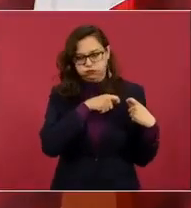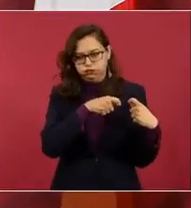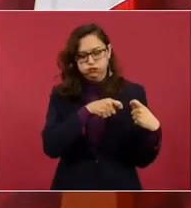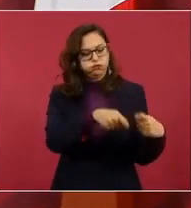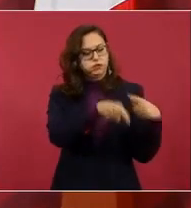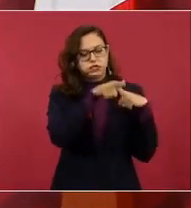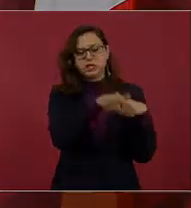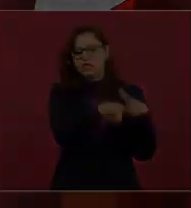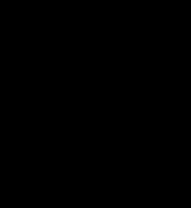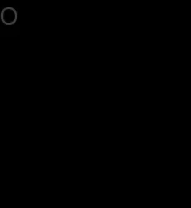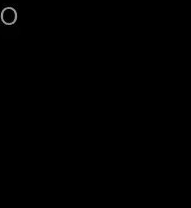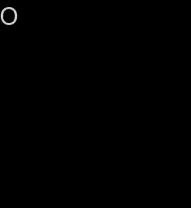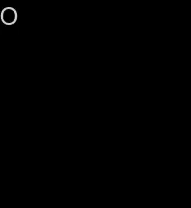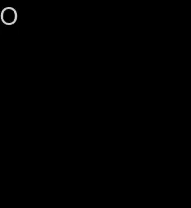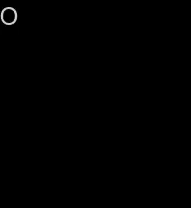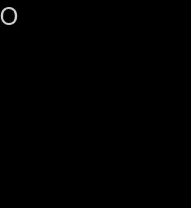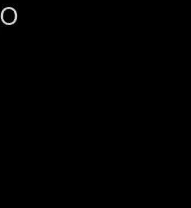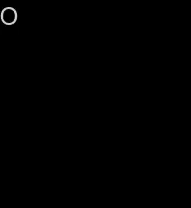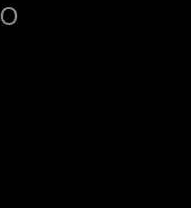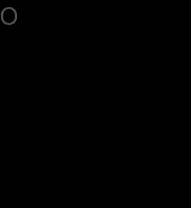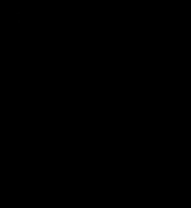el statu quo.